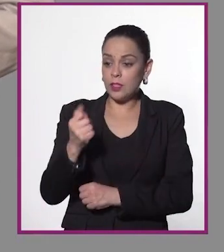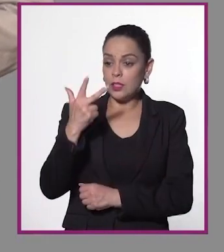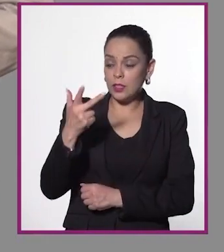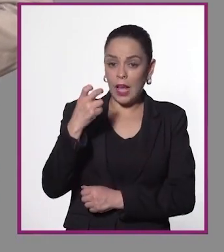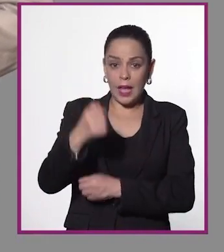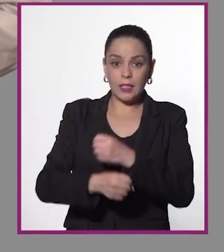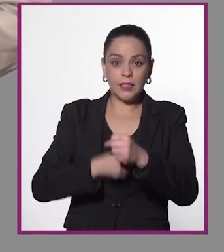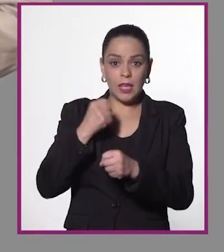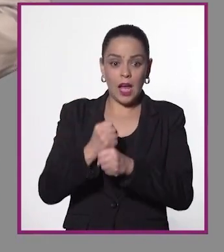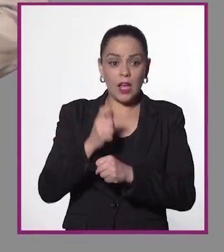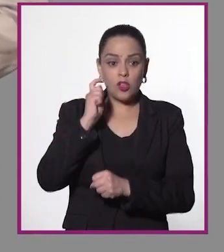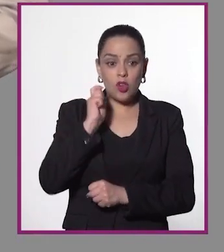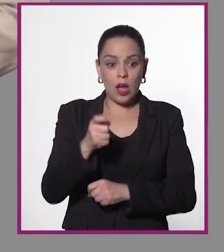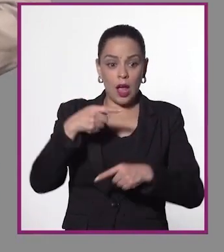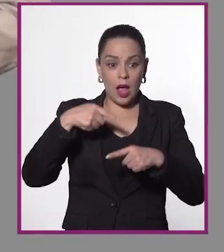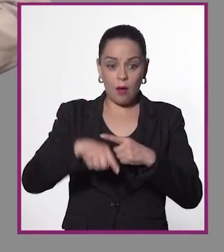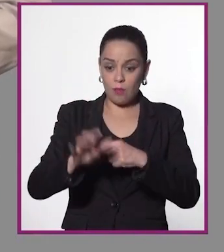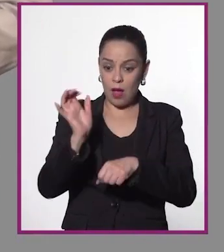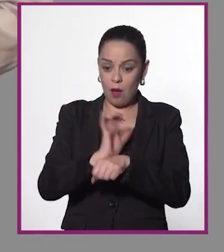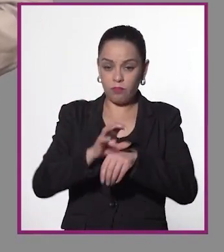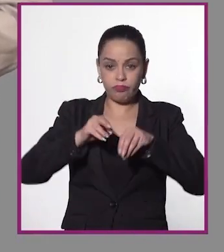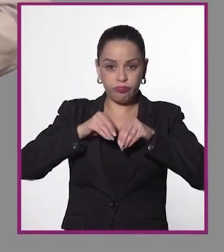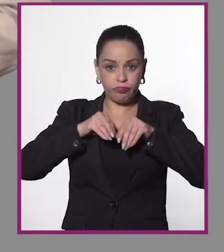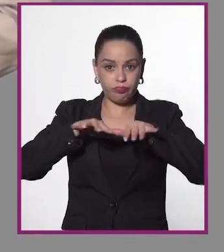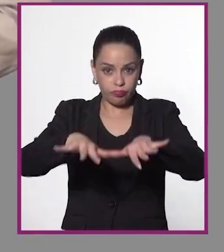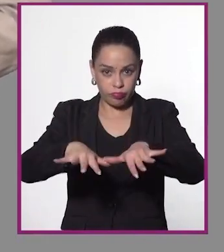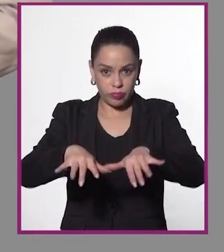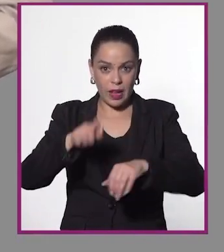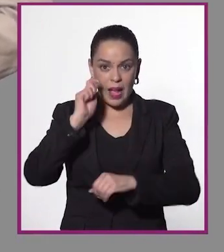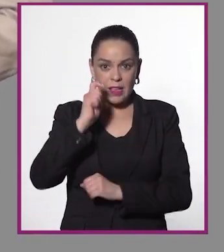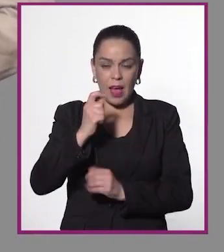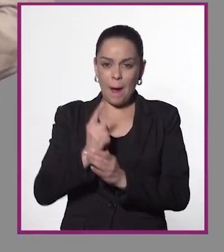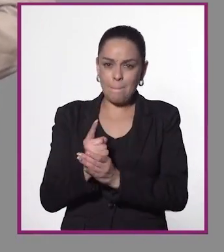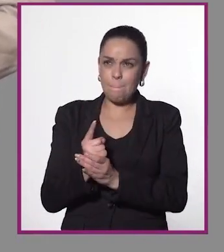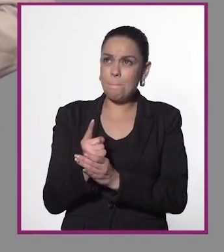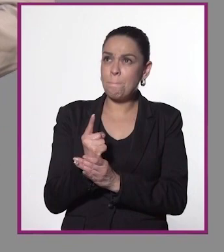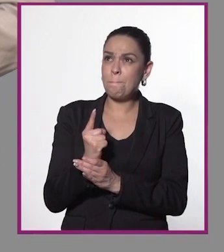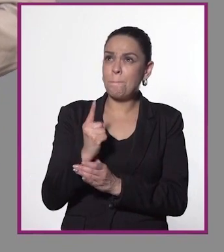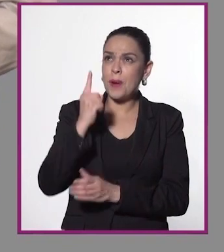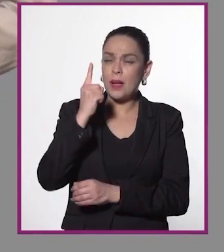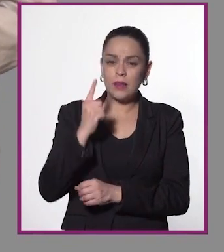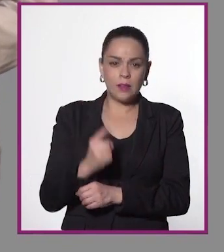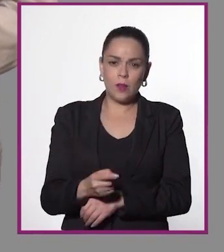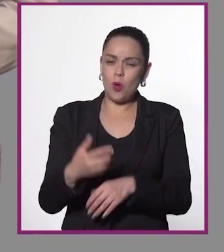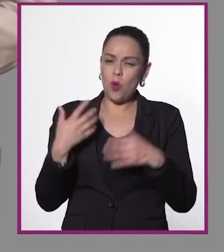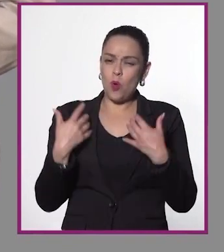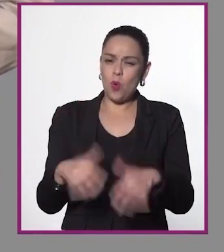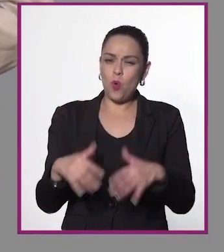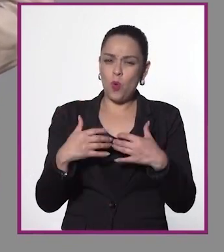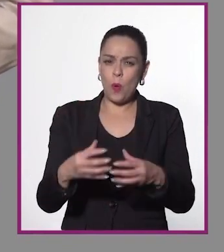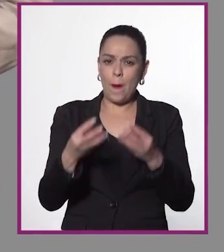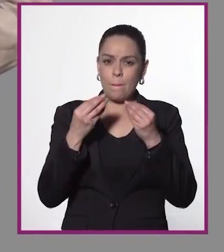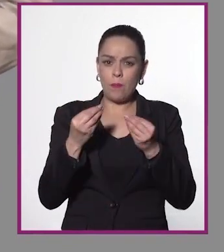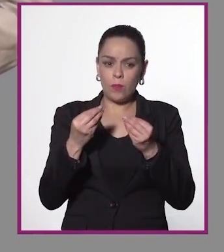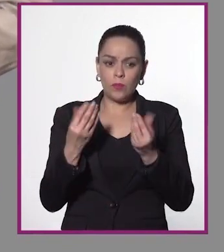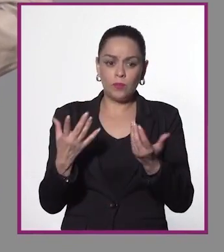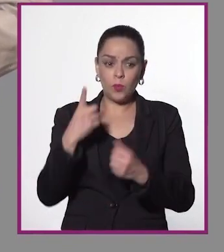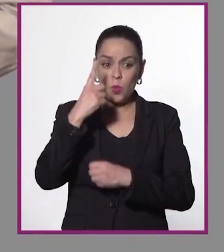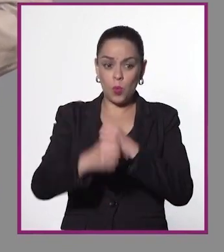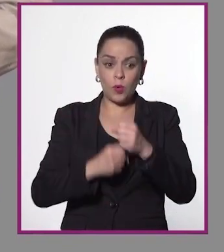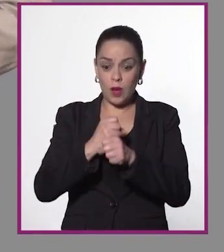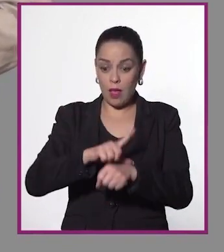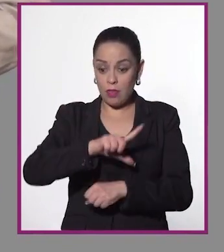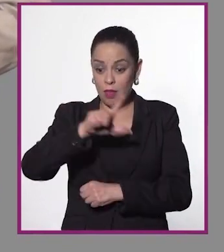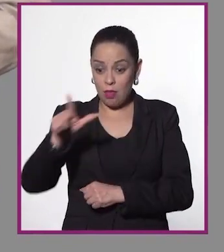en el que salió la película, la carrera espacial estaba en su clímax, que se concretó tan solo un año